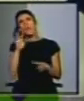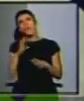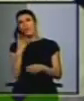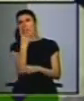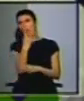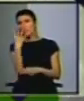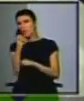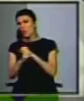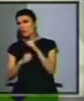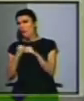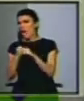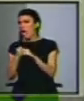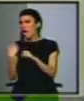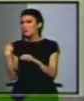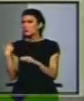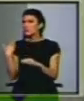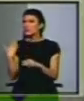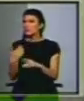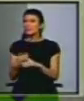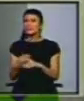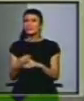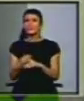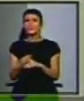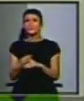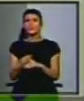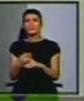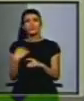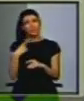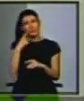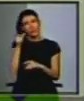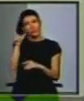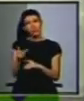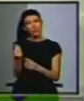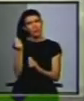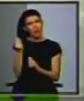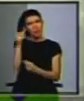44 años. 44 años. Siempre. Una buena persona.